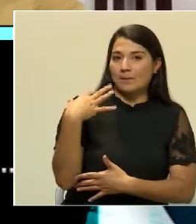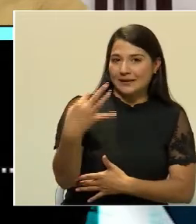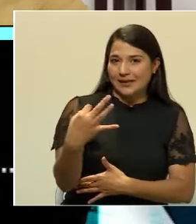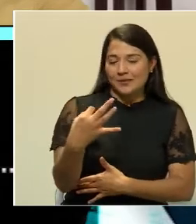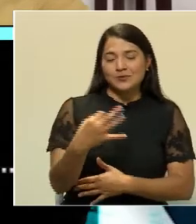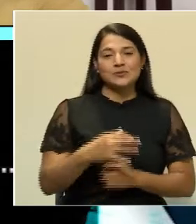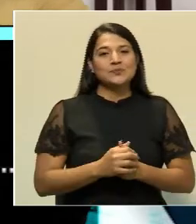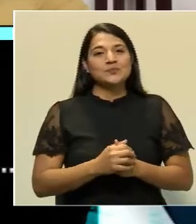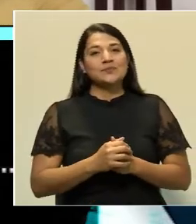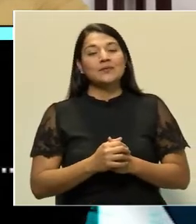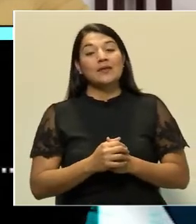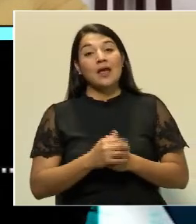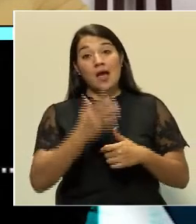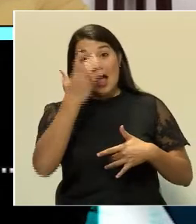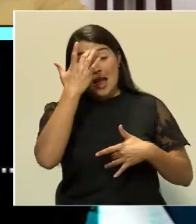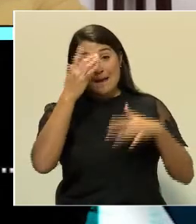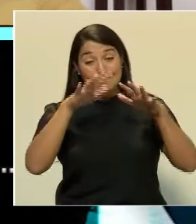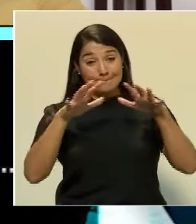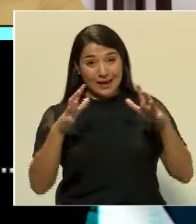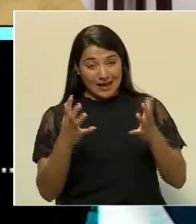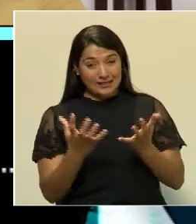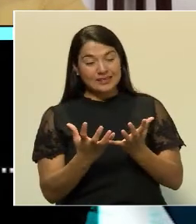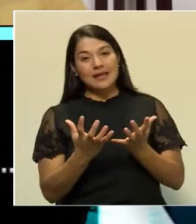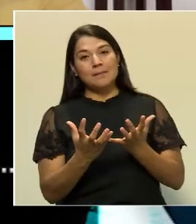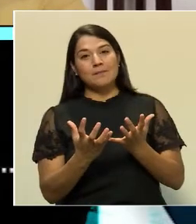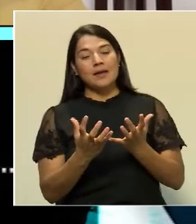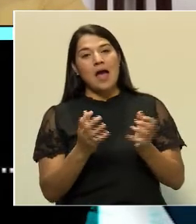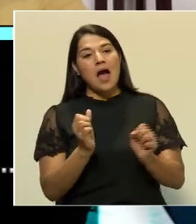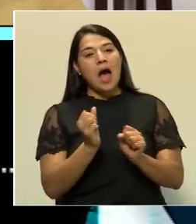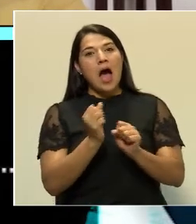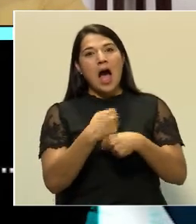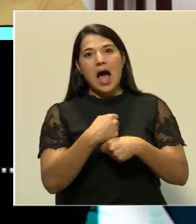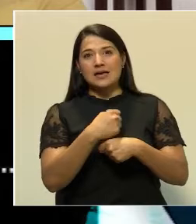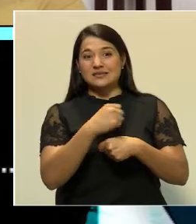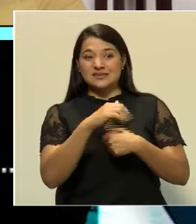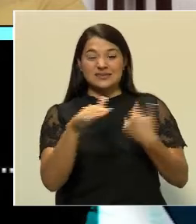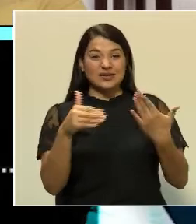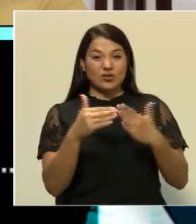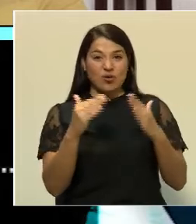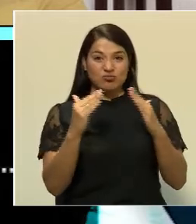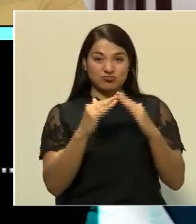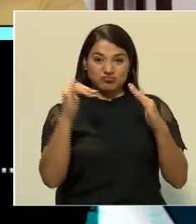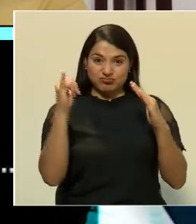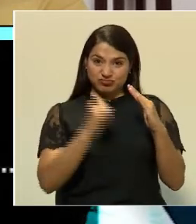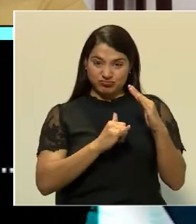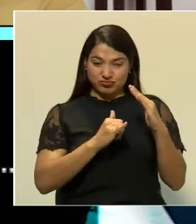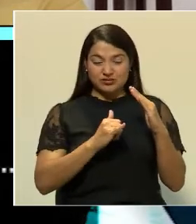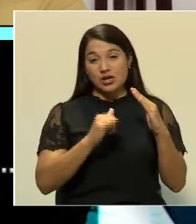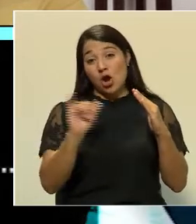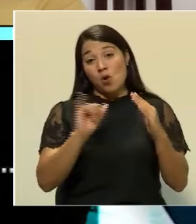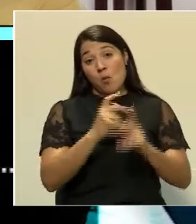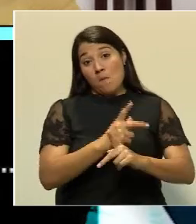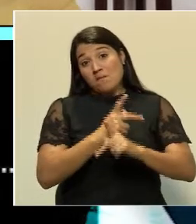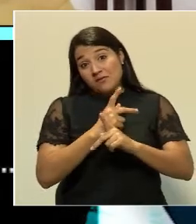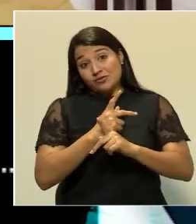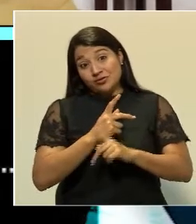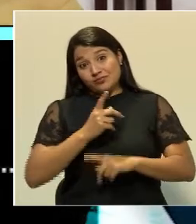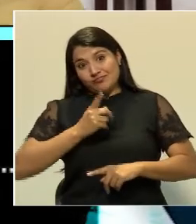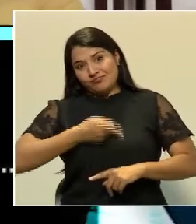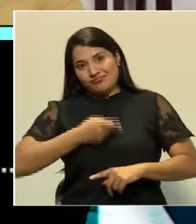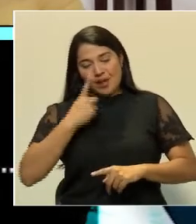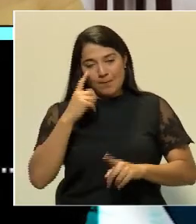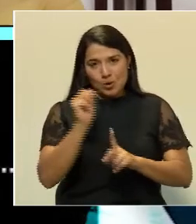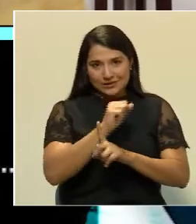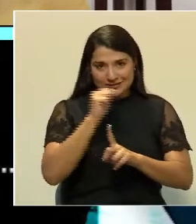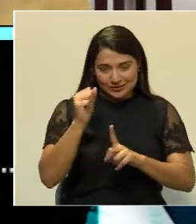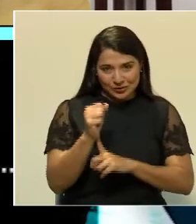Ahí estamos. La pandemia nos envió a todos a un encierro preventivo y forzado por las circunstancias. Y